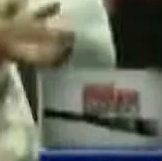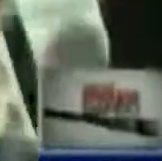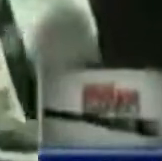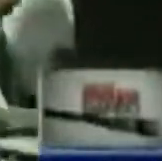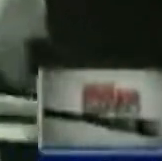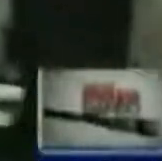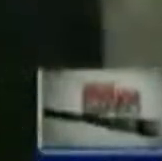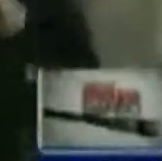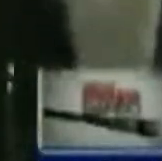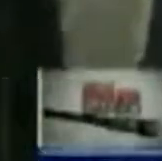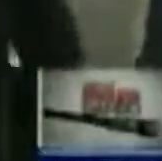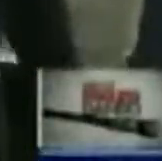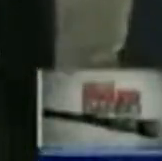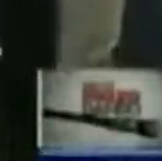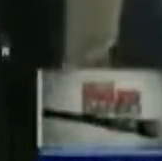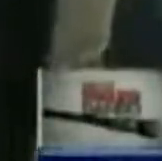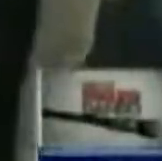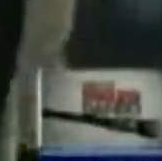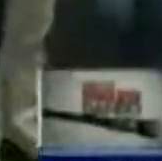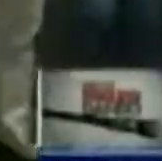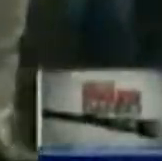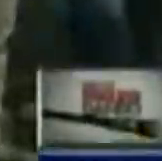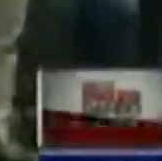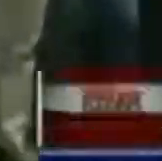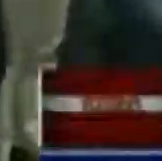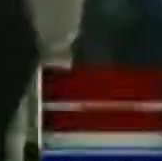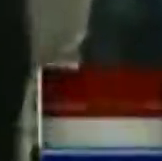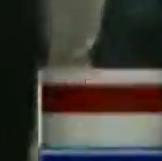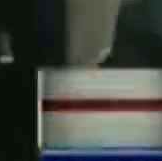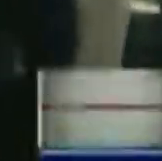y esto el Paseo